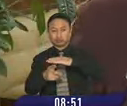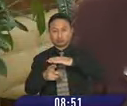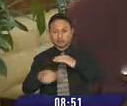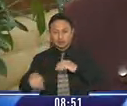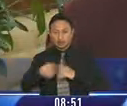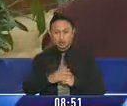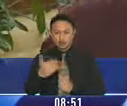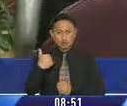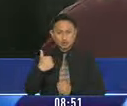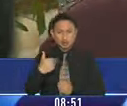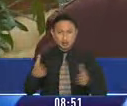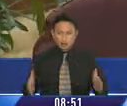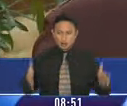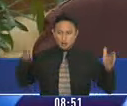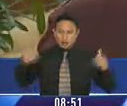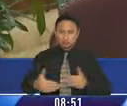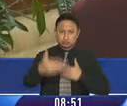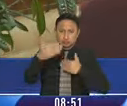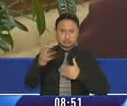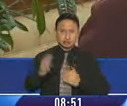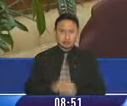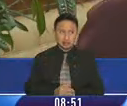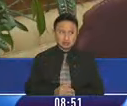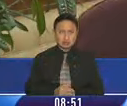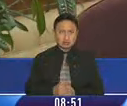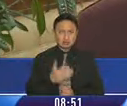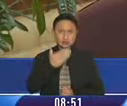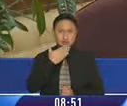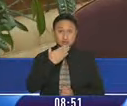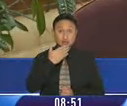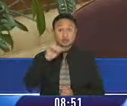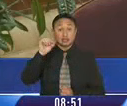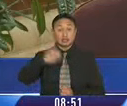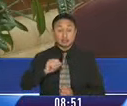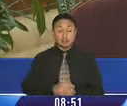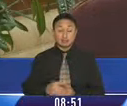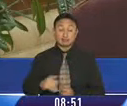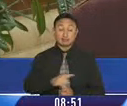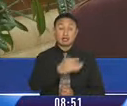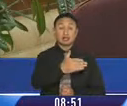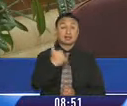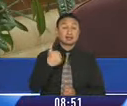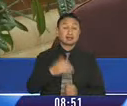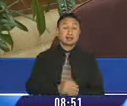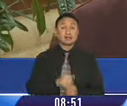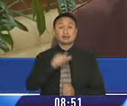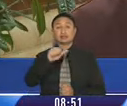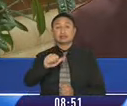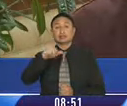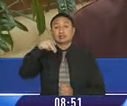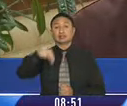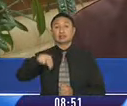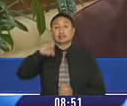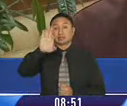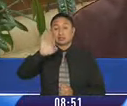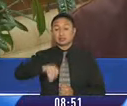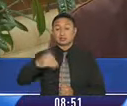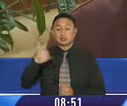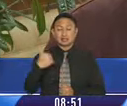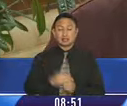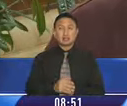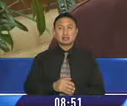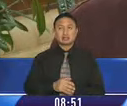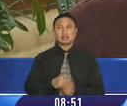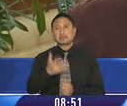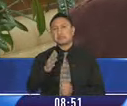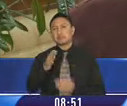un cerramiento mínimo. Y en este caso hay que hablar justamente de la ejecución presupuestaria. La Agencia Metropolitana de Tránsito tiene